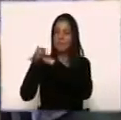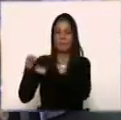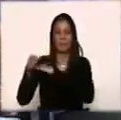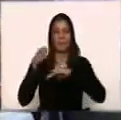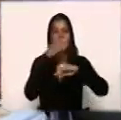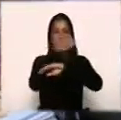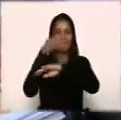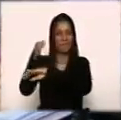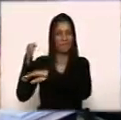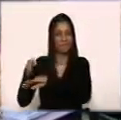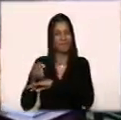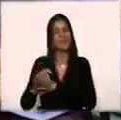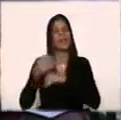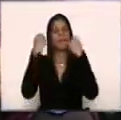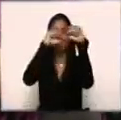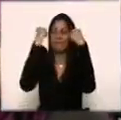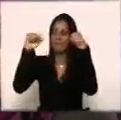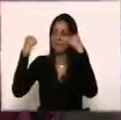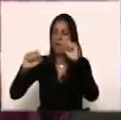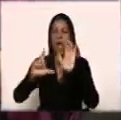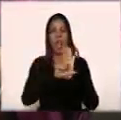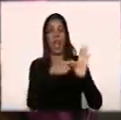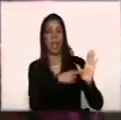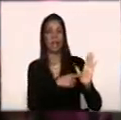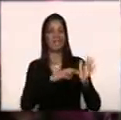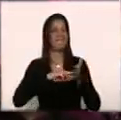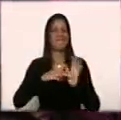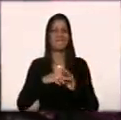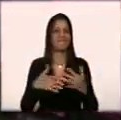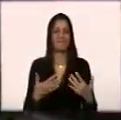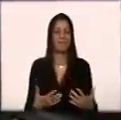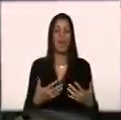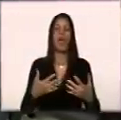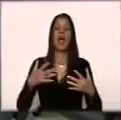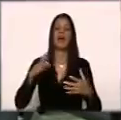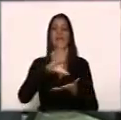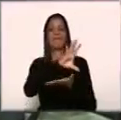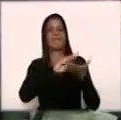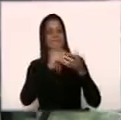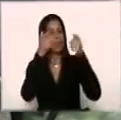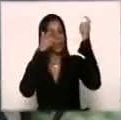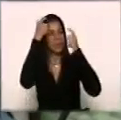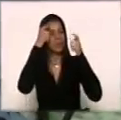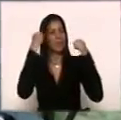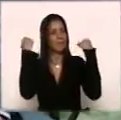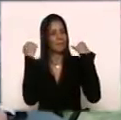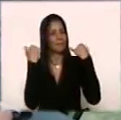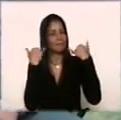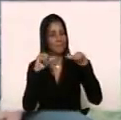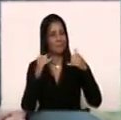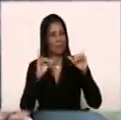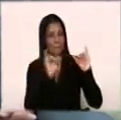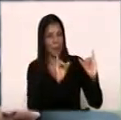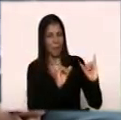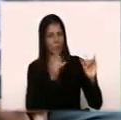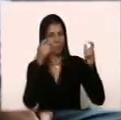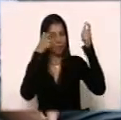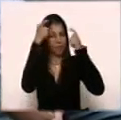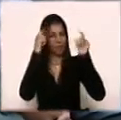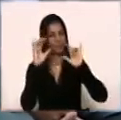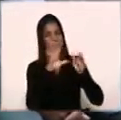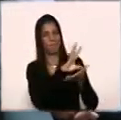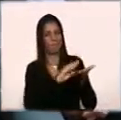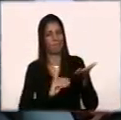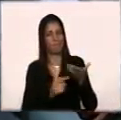productivos para así poder consolidar lo que decía nuestro comandante Hugo Chávez: la producción